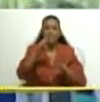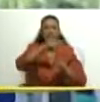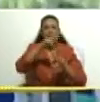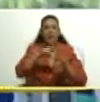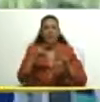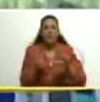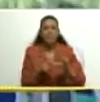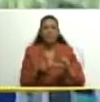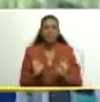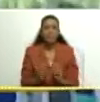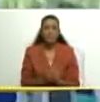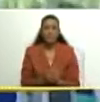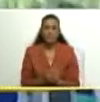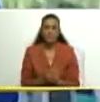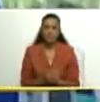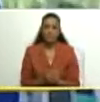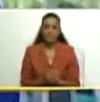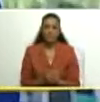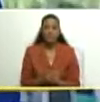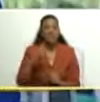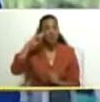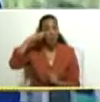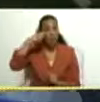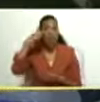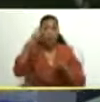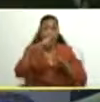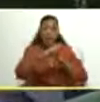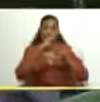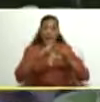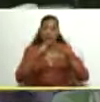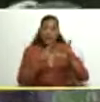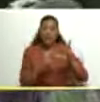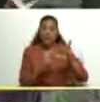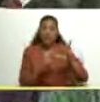3R.net. ¿Te acuerdas de cada R?